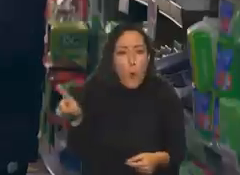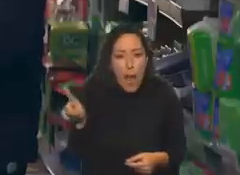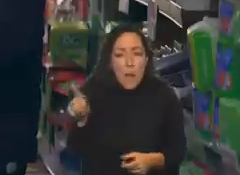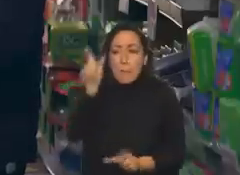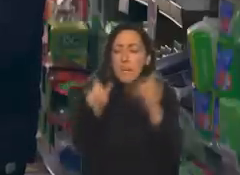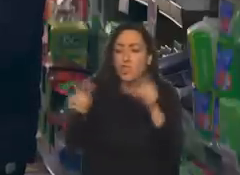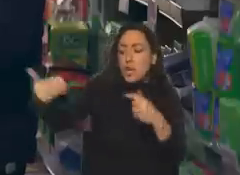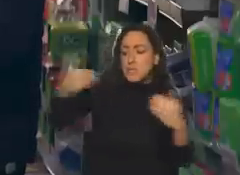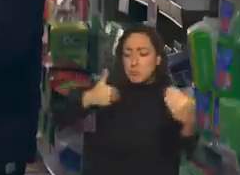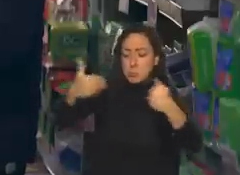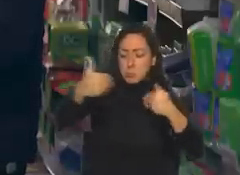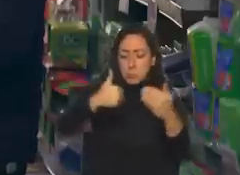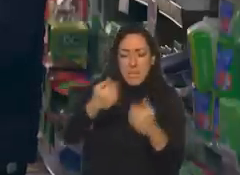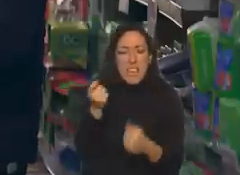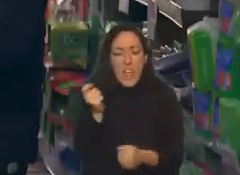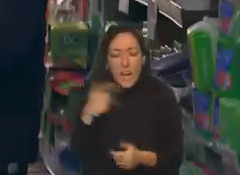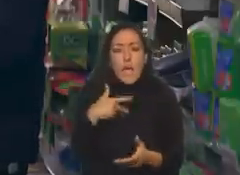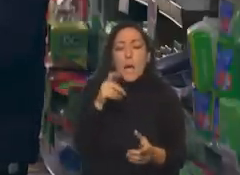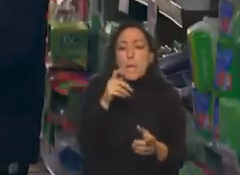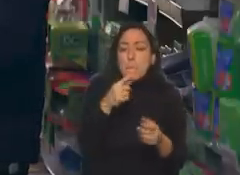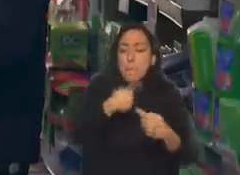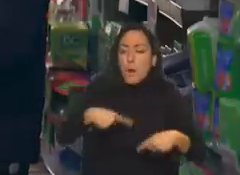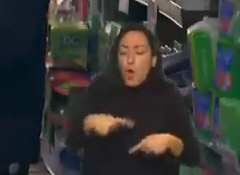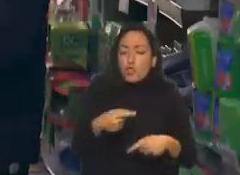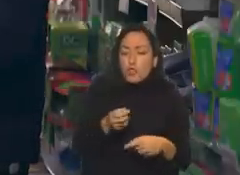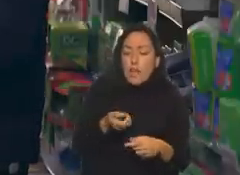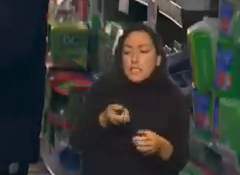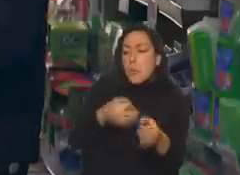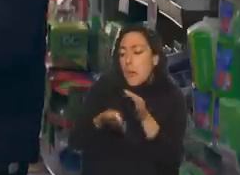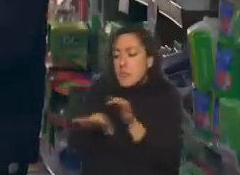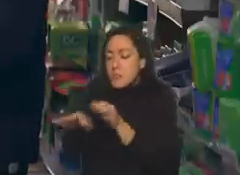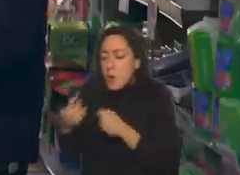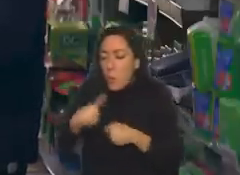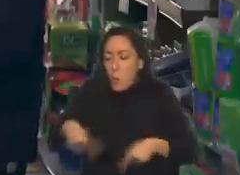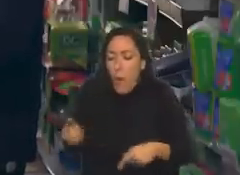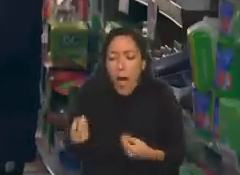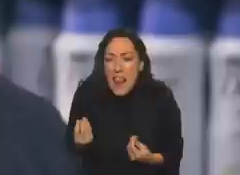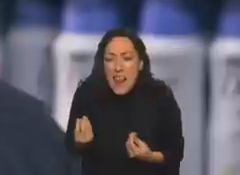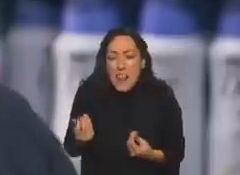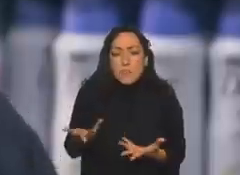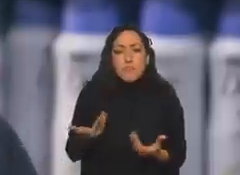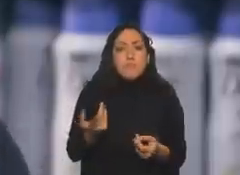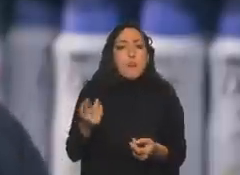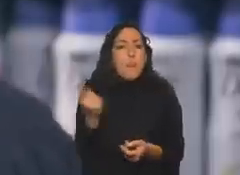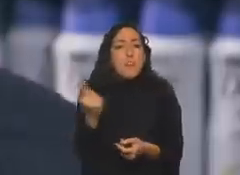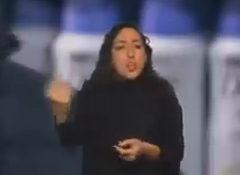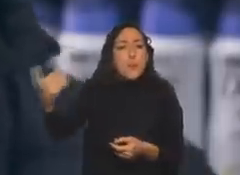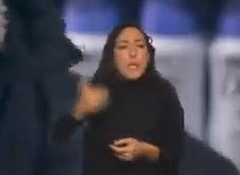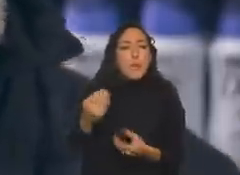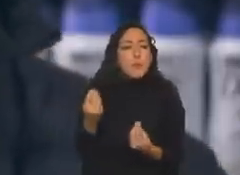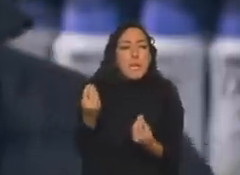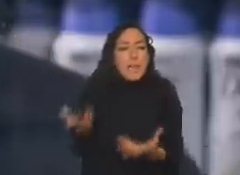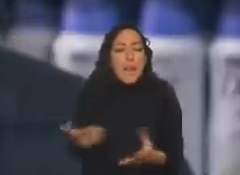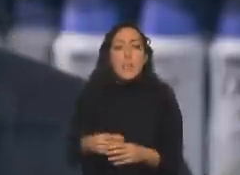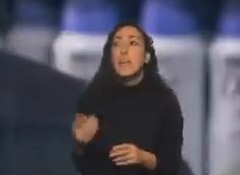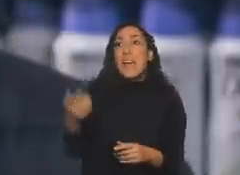gente reciben? ¿Qué mercadería despachan? ¿Qué realidades encuentran cuando viene alguien a comprar acá? Yo creo que desde el tiempo